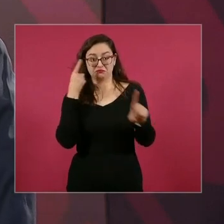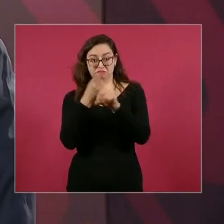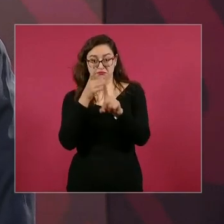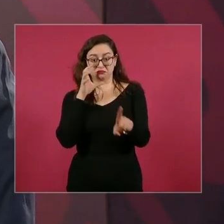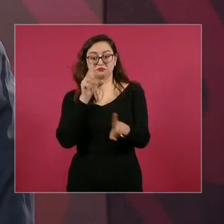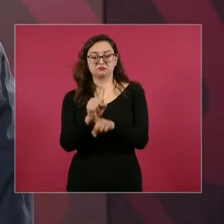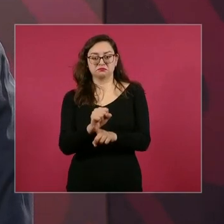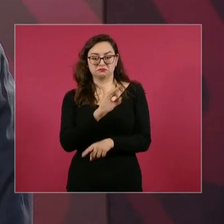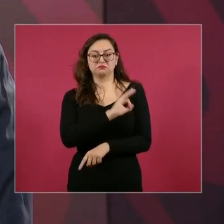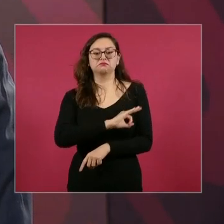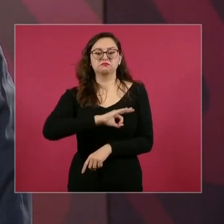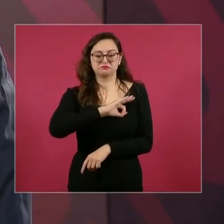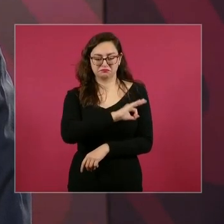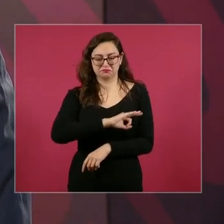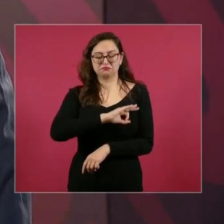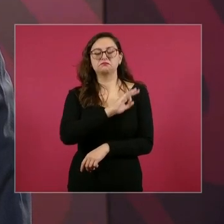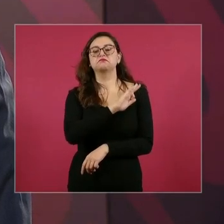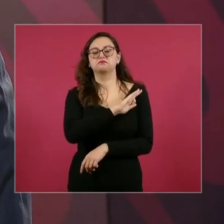ser